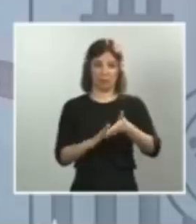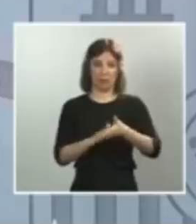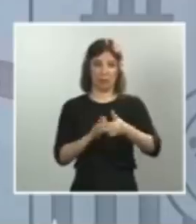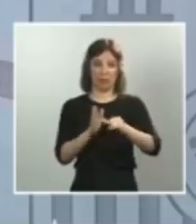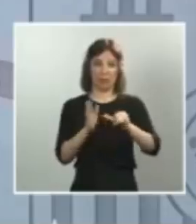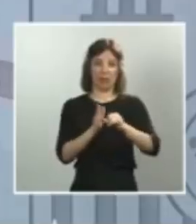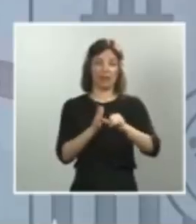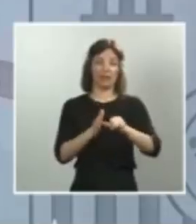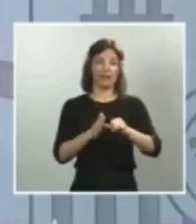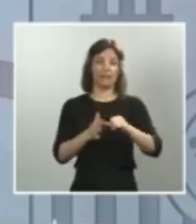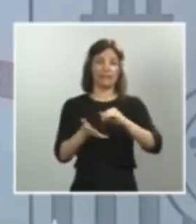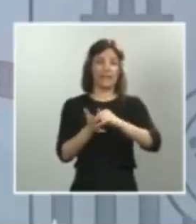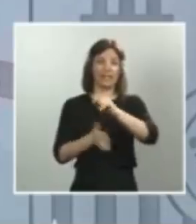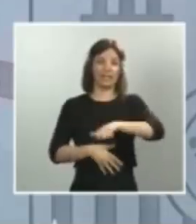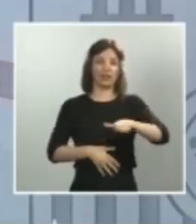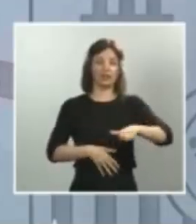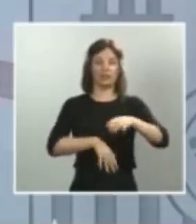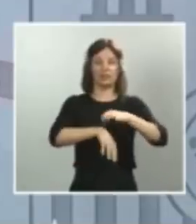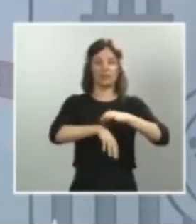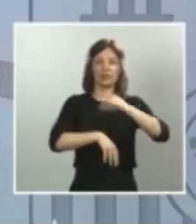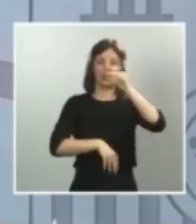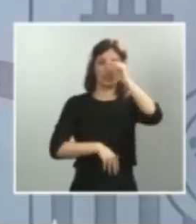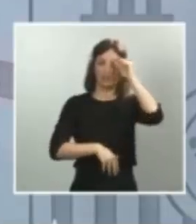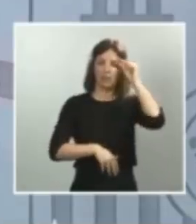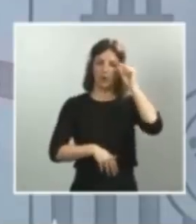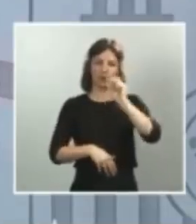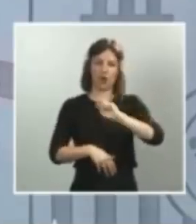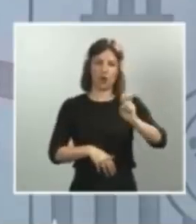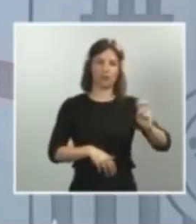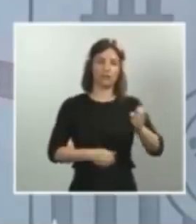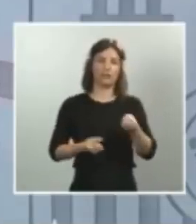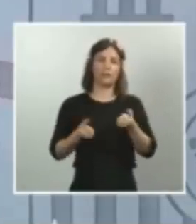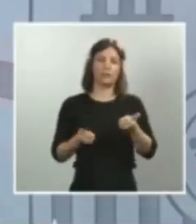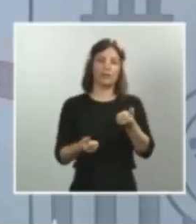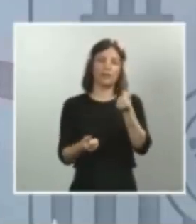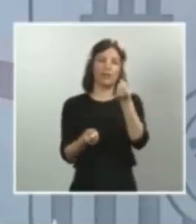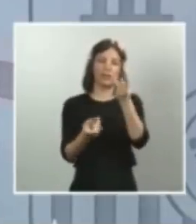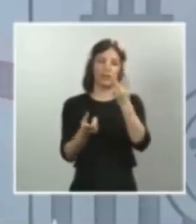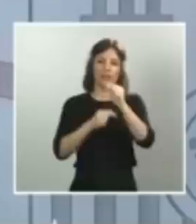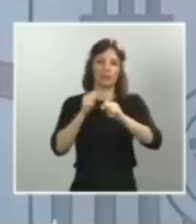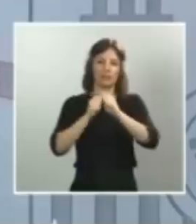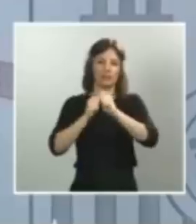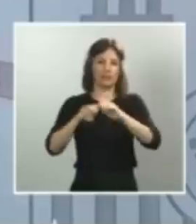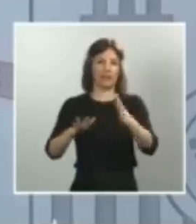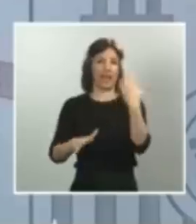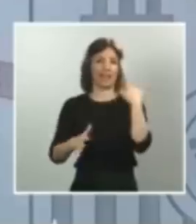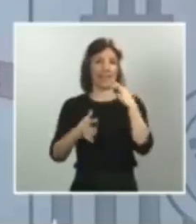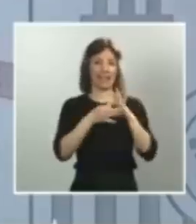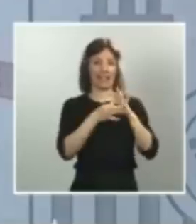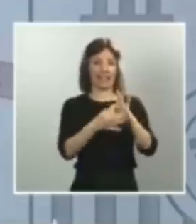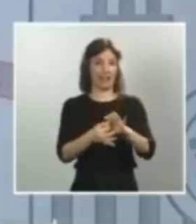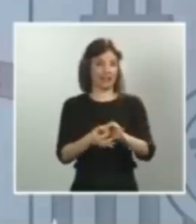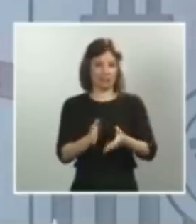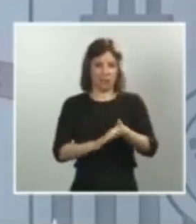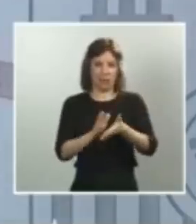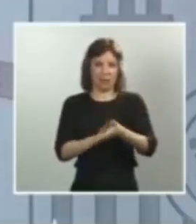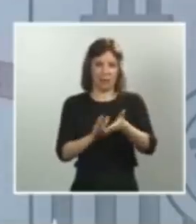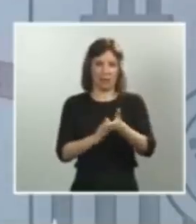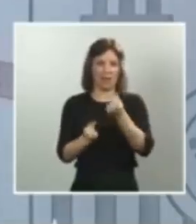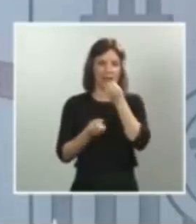entonces es una absoluta falsedad. Viene, en todo caso, de la